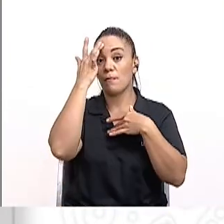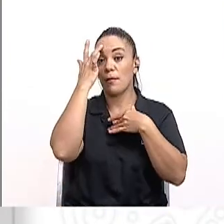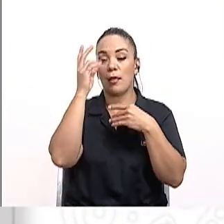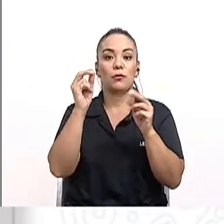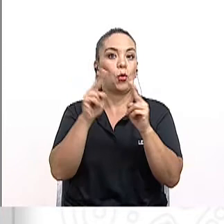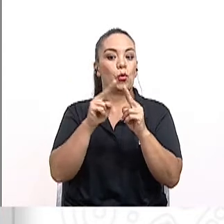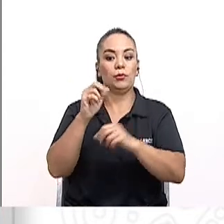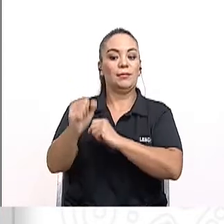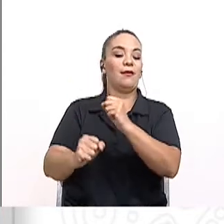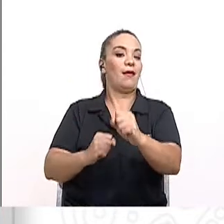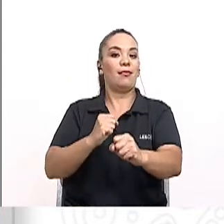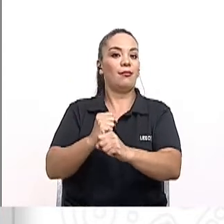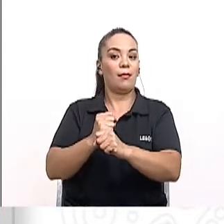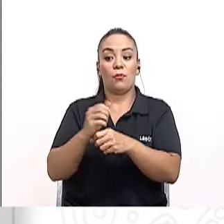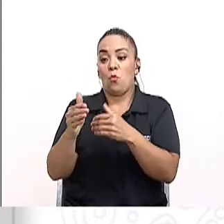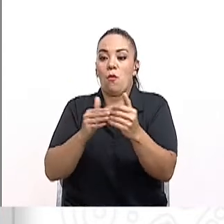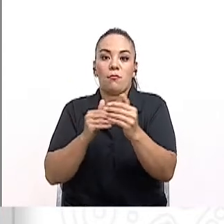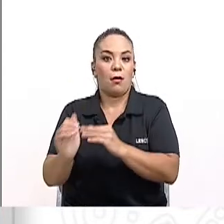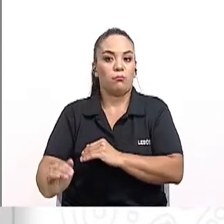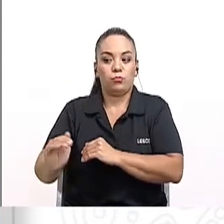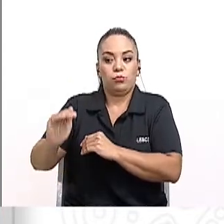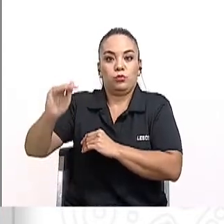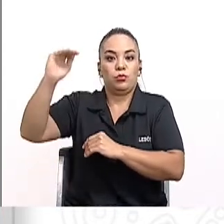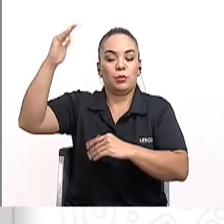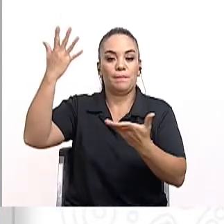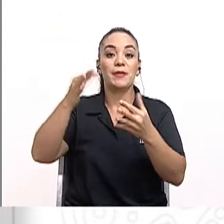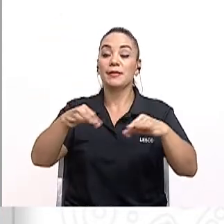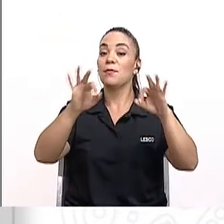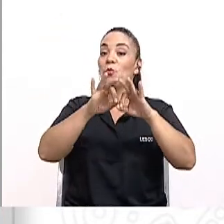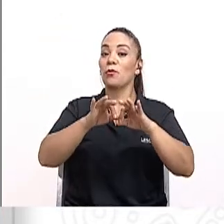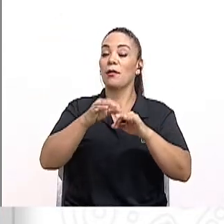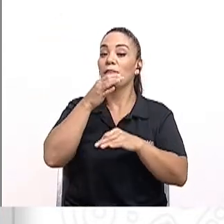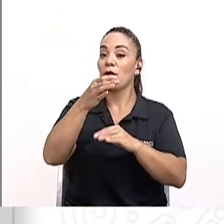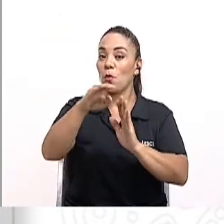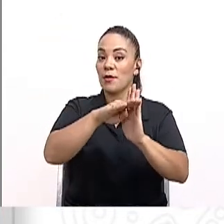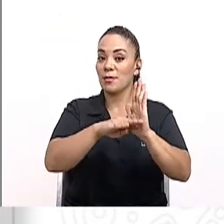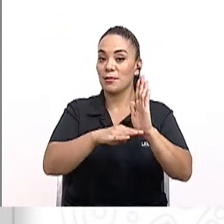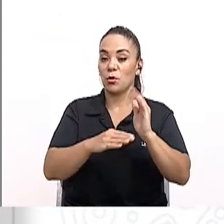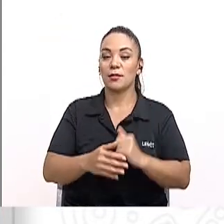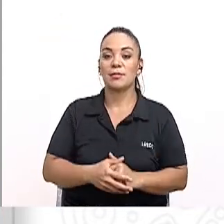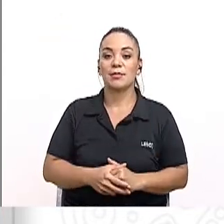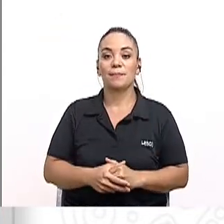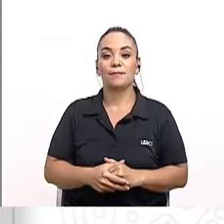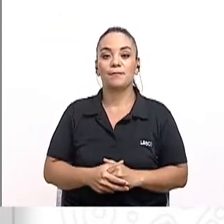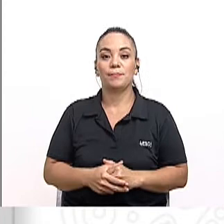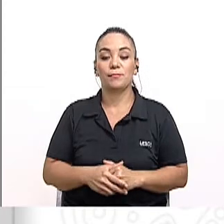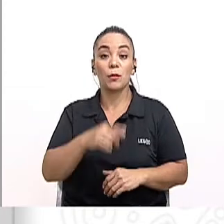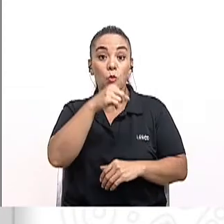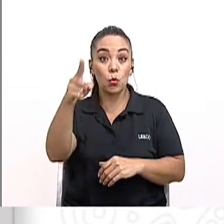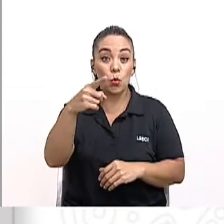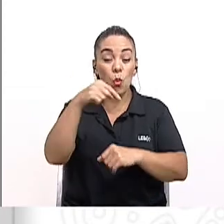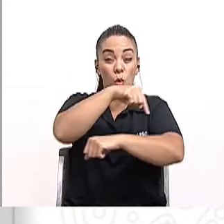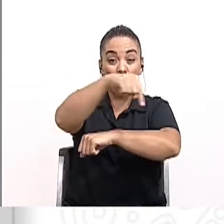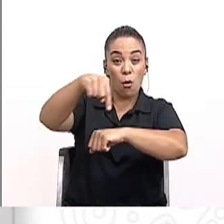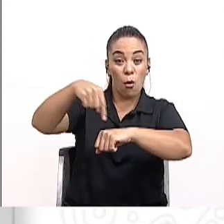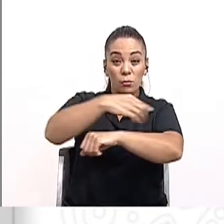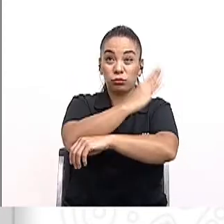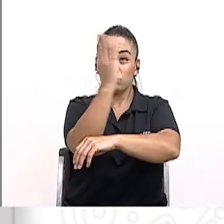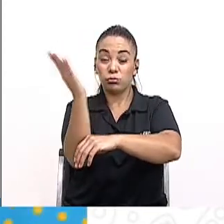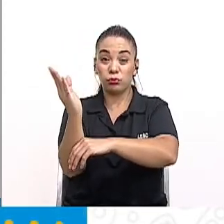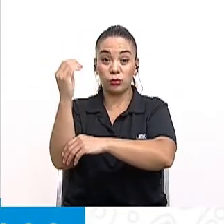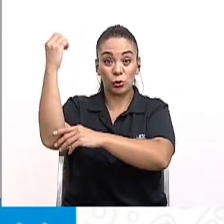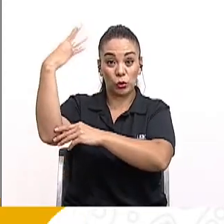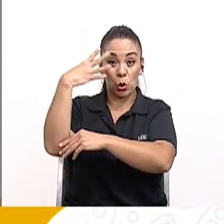por esto es muy importante prestarle atención a estas recomendaciones. No te expongas al sol durante las 11